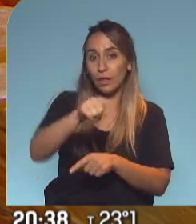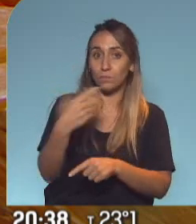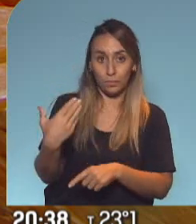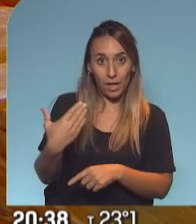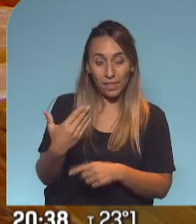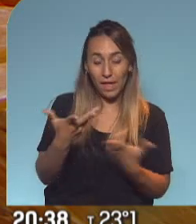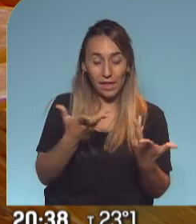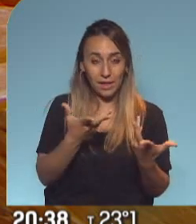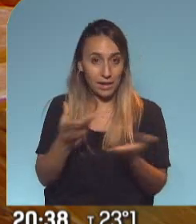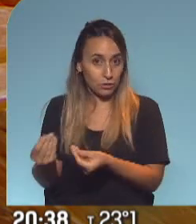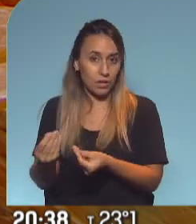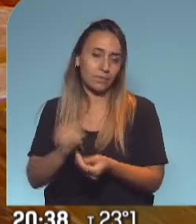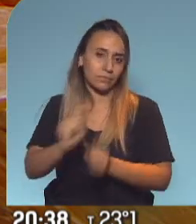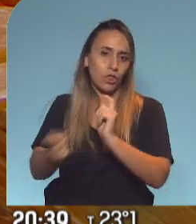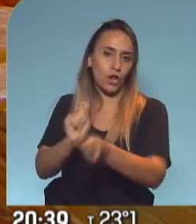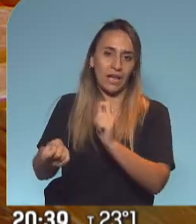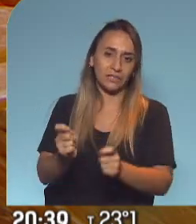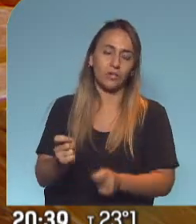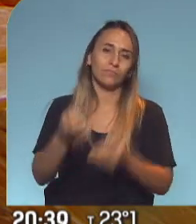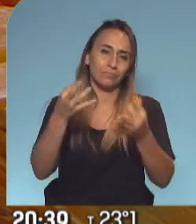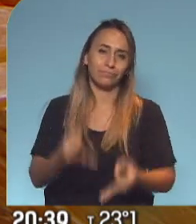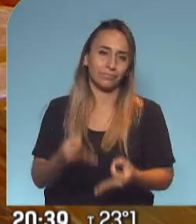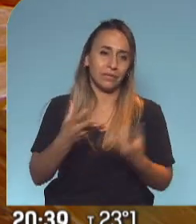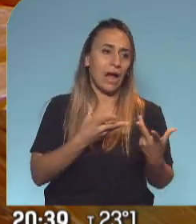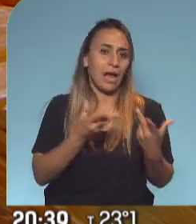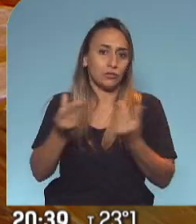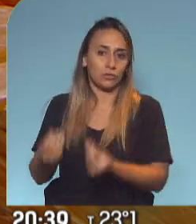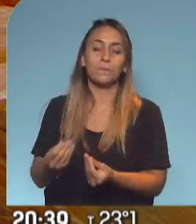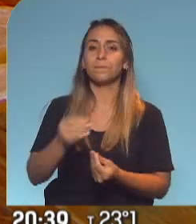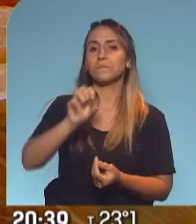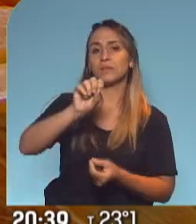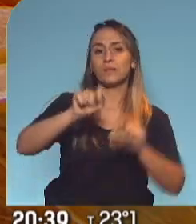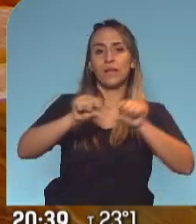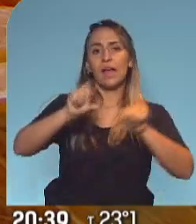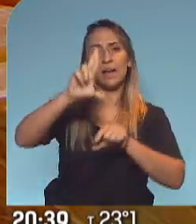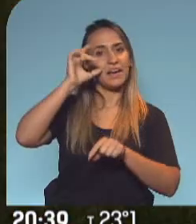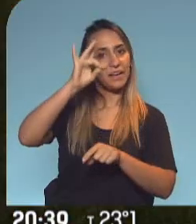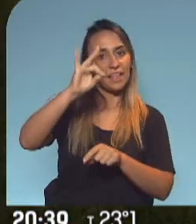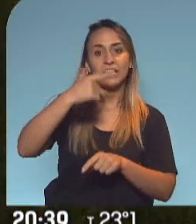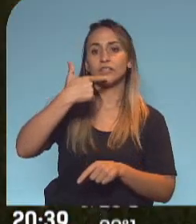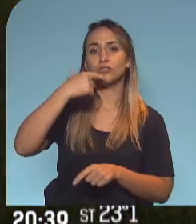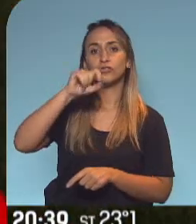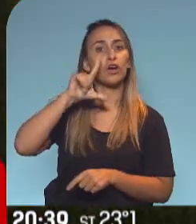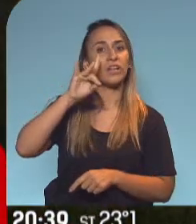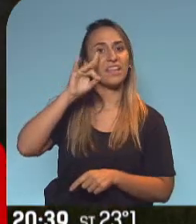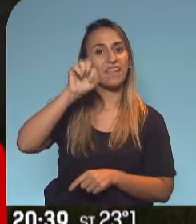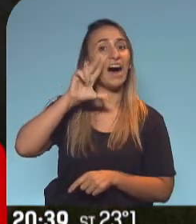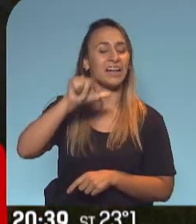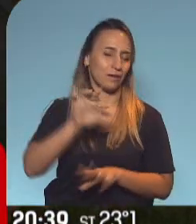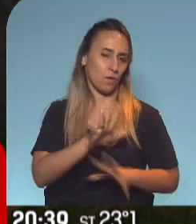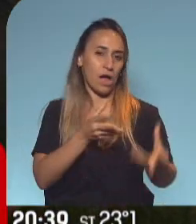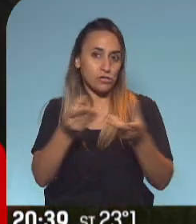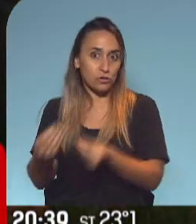económicamente apelar a la solidaridad de eso se trata red solidaria está organizando justamente nos vamos con el móvil sobre gabriel